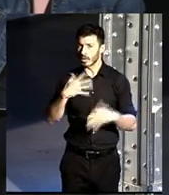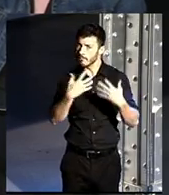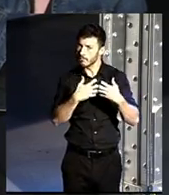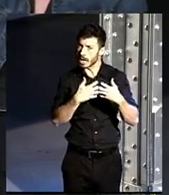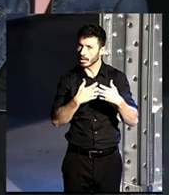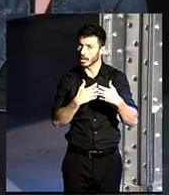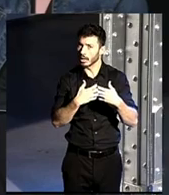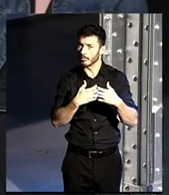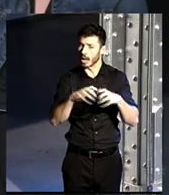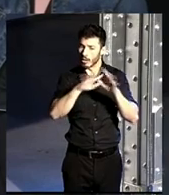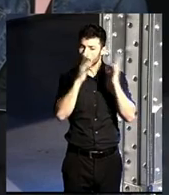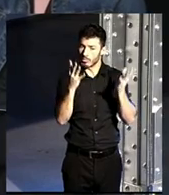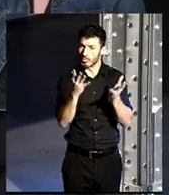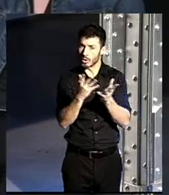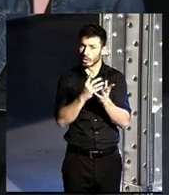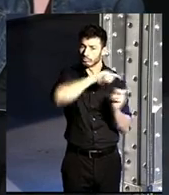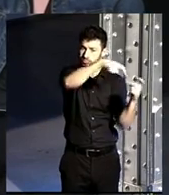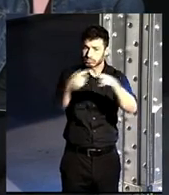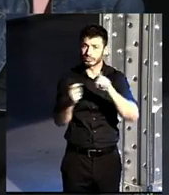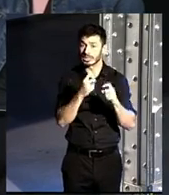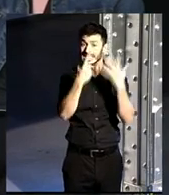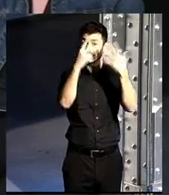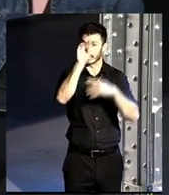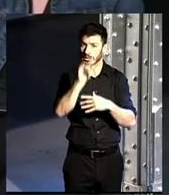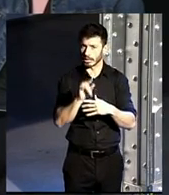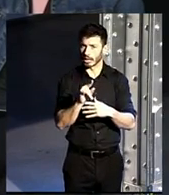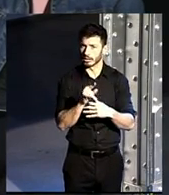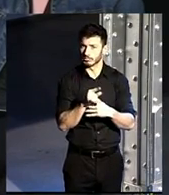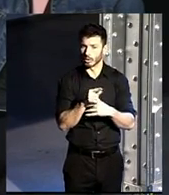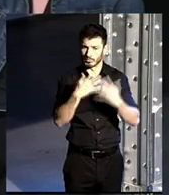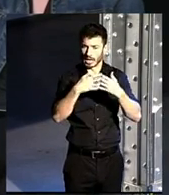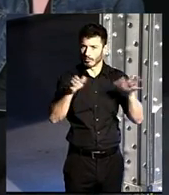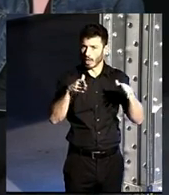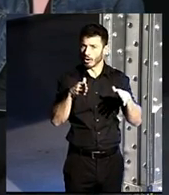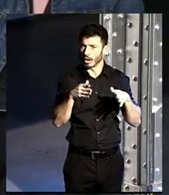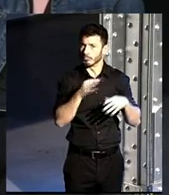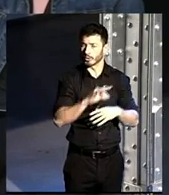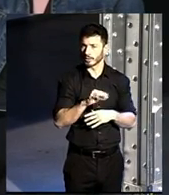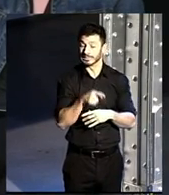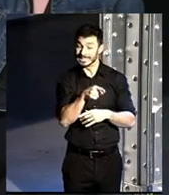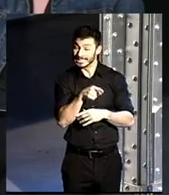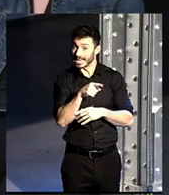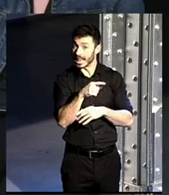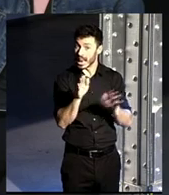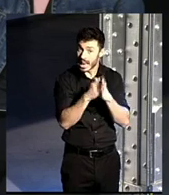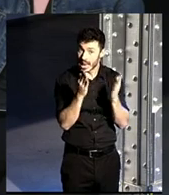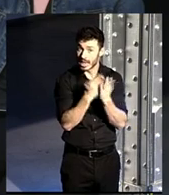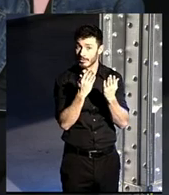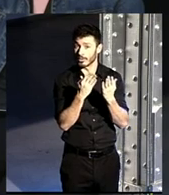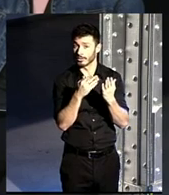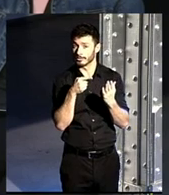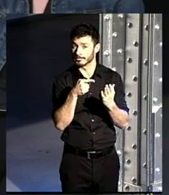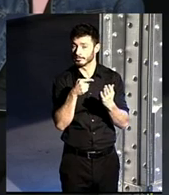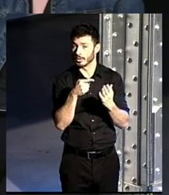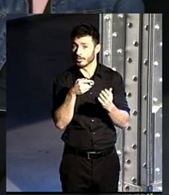la vuelta al mundo en 6 días con una máquina voladora. Este libro en realidad fue En Francia sin nombre del